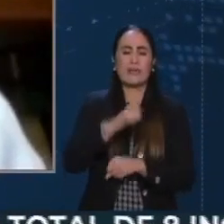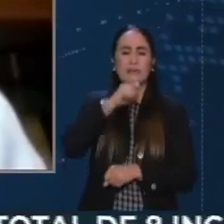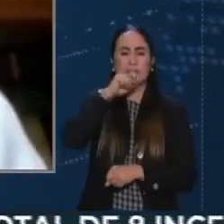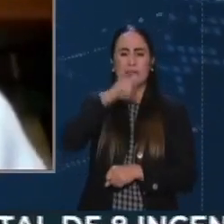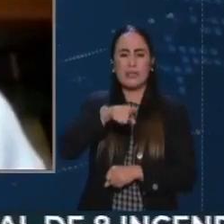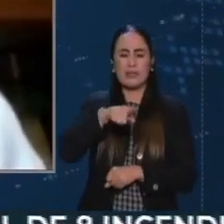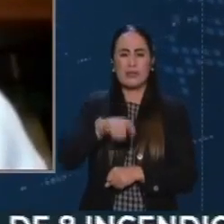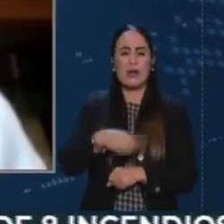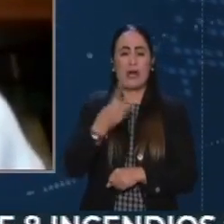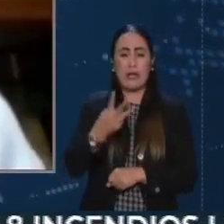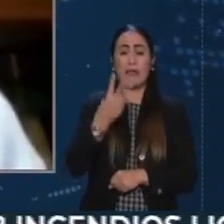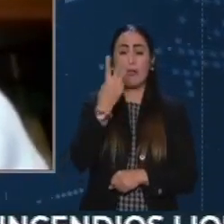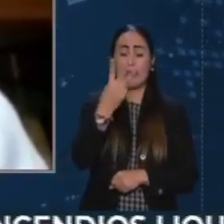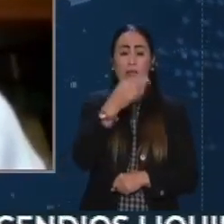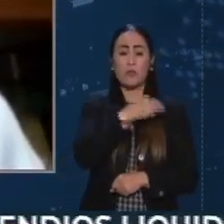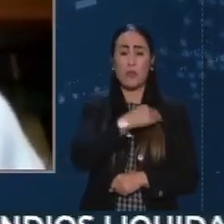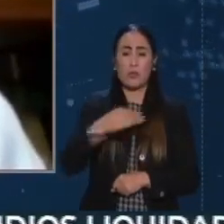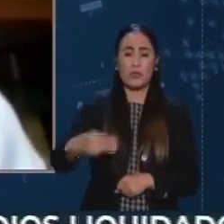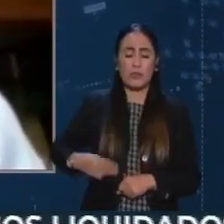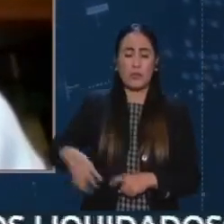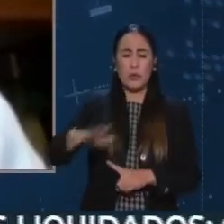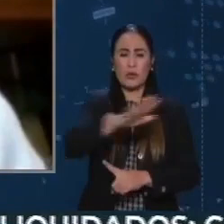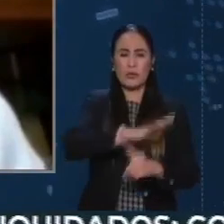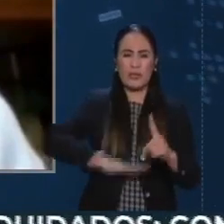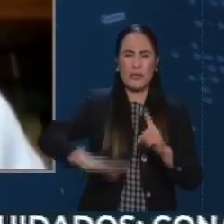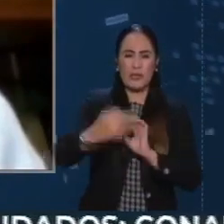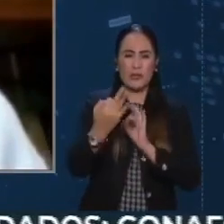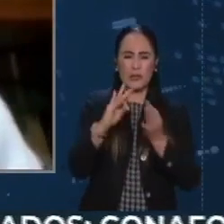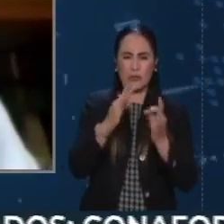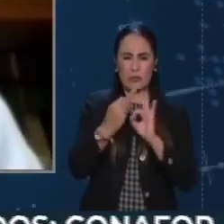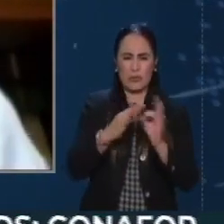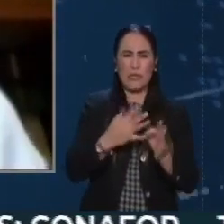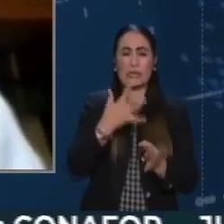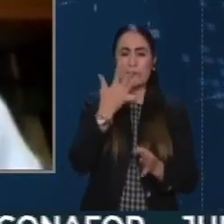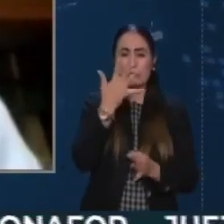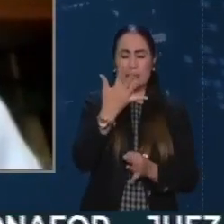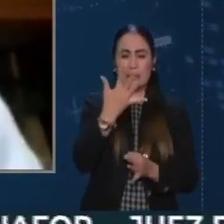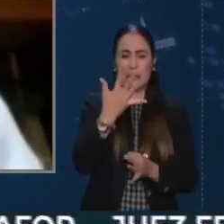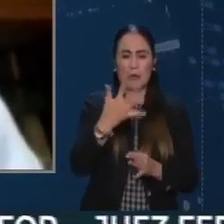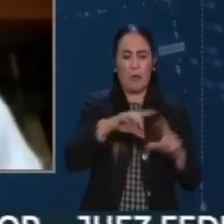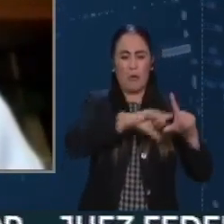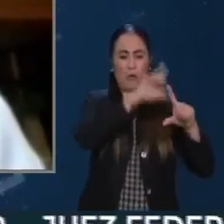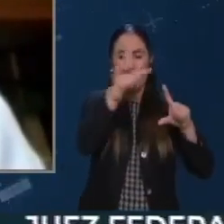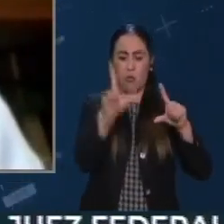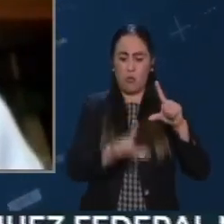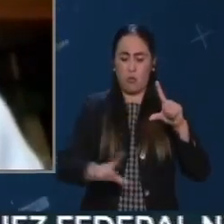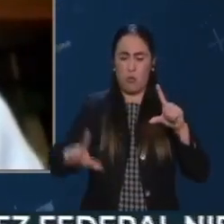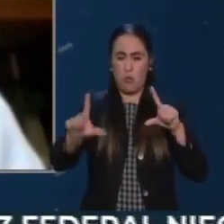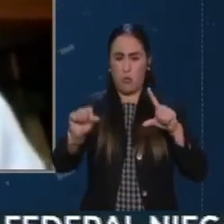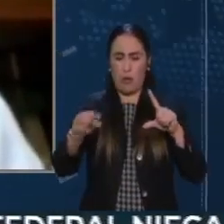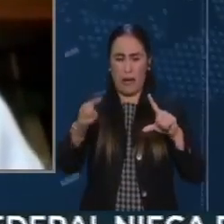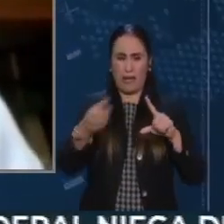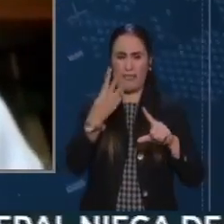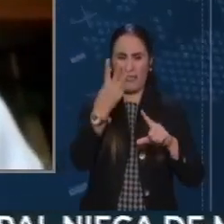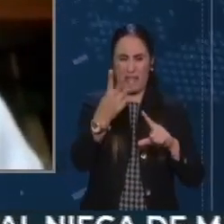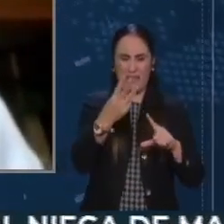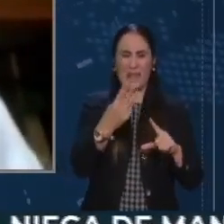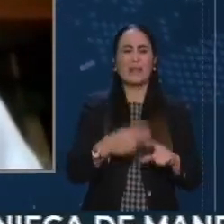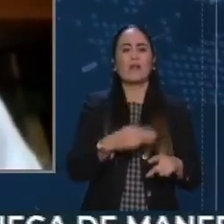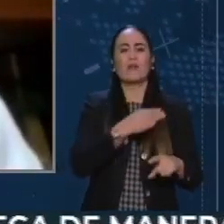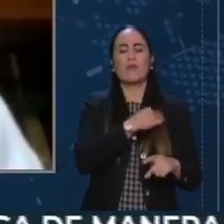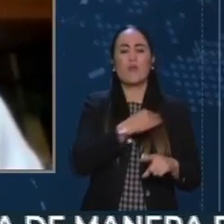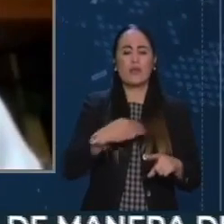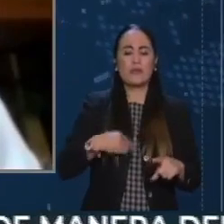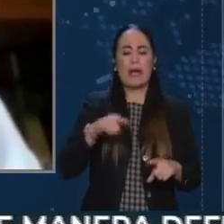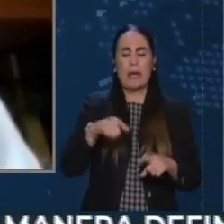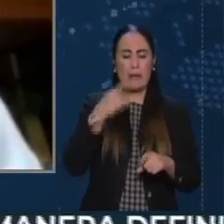3 municipios de la zona metropolitana entre los 5 municipios del país en donde más cuerpos han sido exhumados de